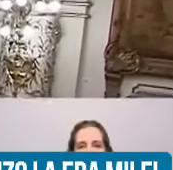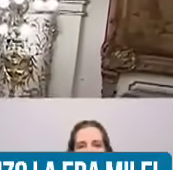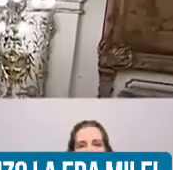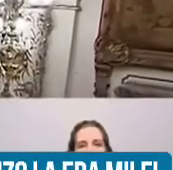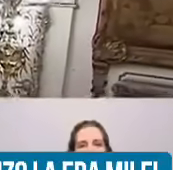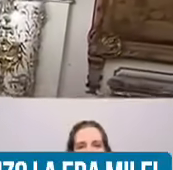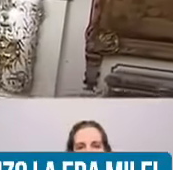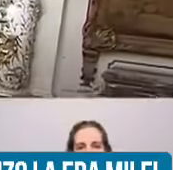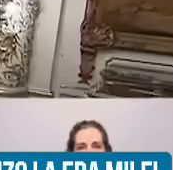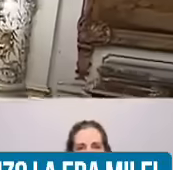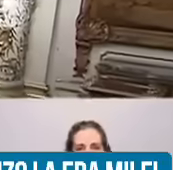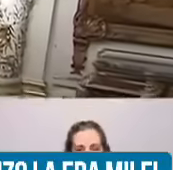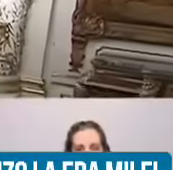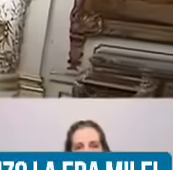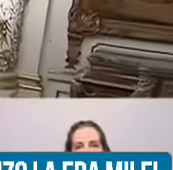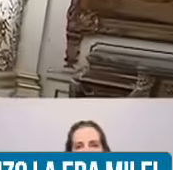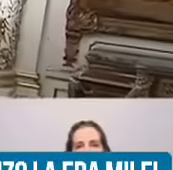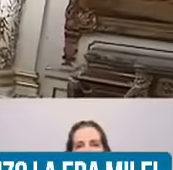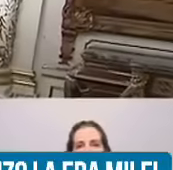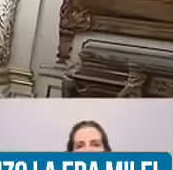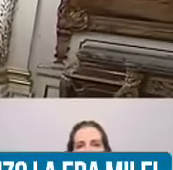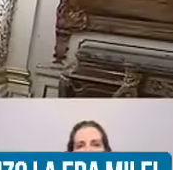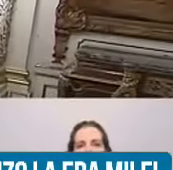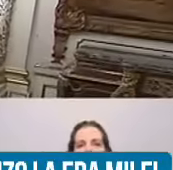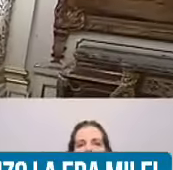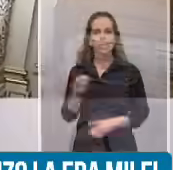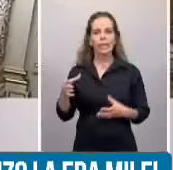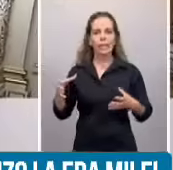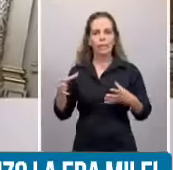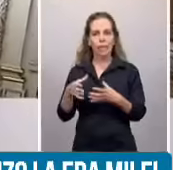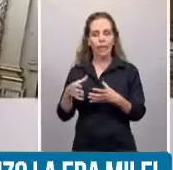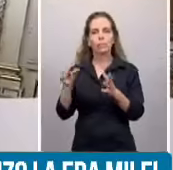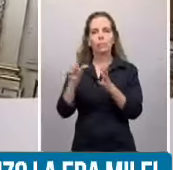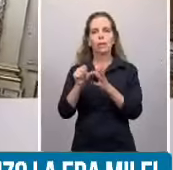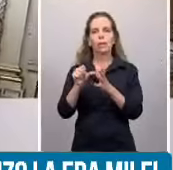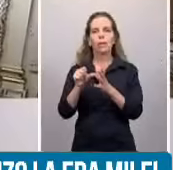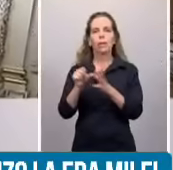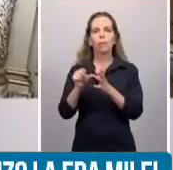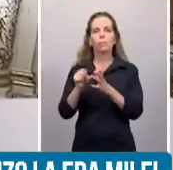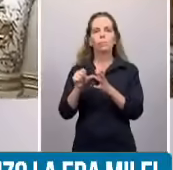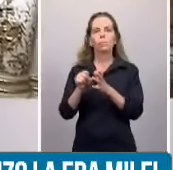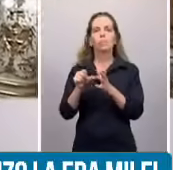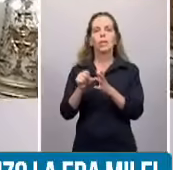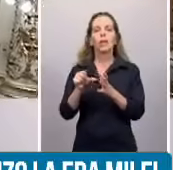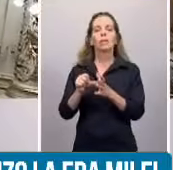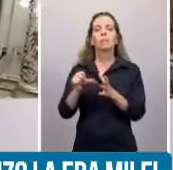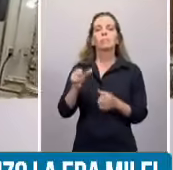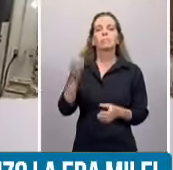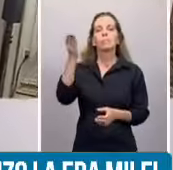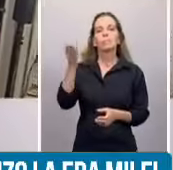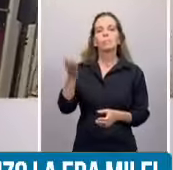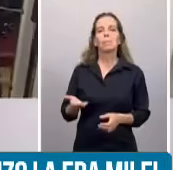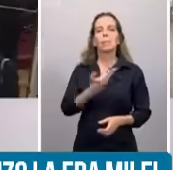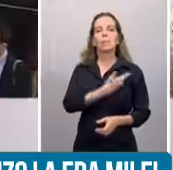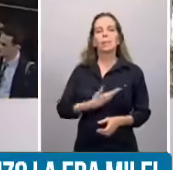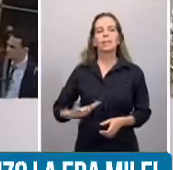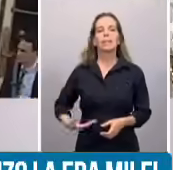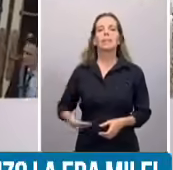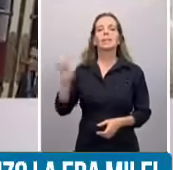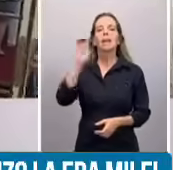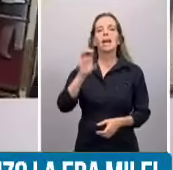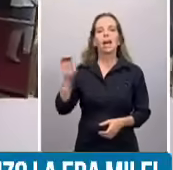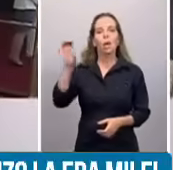saludable. Si no me equivoco, vos lo hablabas por un tema ideológico. Quizás los únicos dos que no están, los tres, porque también lo incluyo en esto a